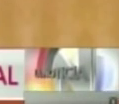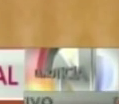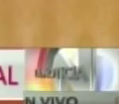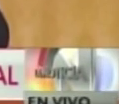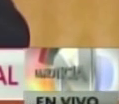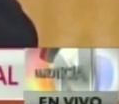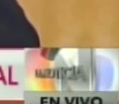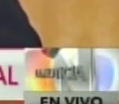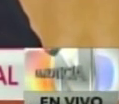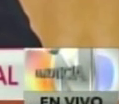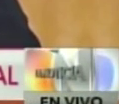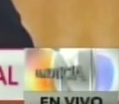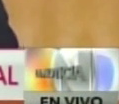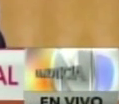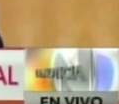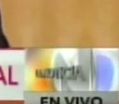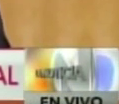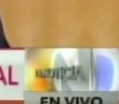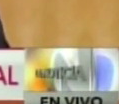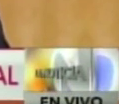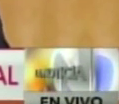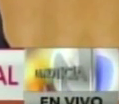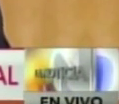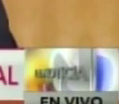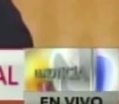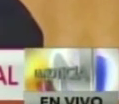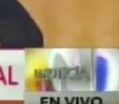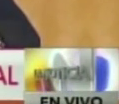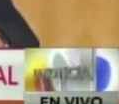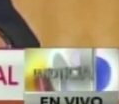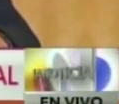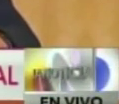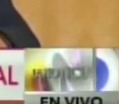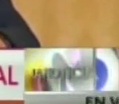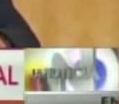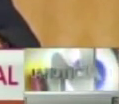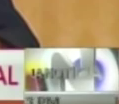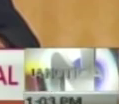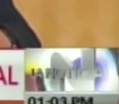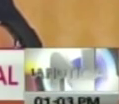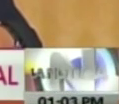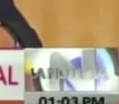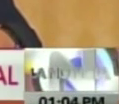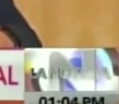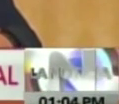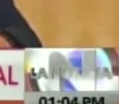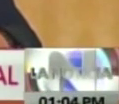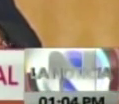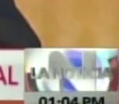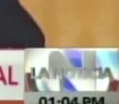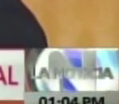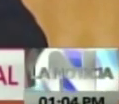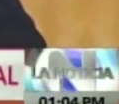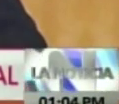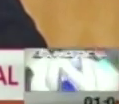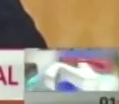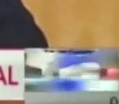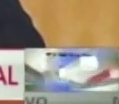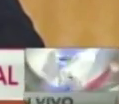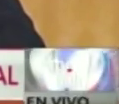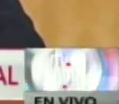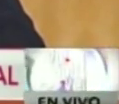a 2/3 de los países que conformamos el sistema de Naciones Unidas. Hemos visto una